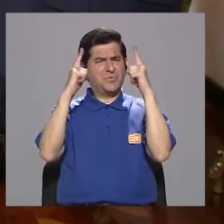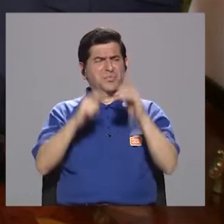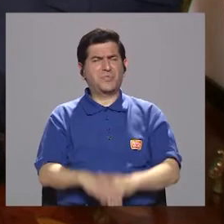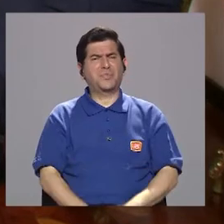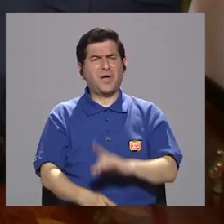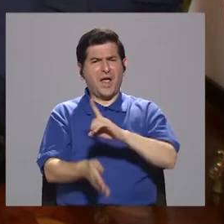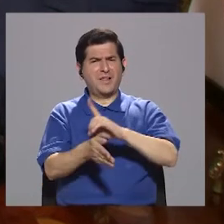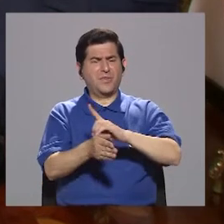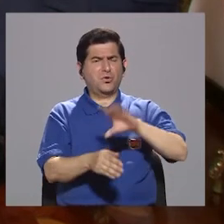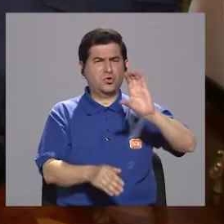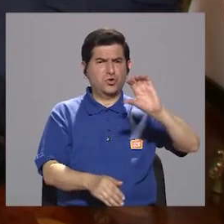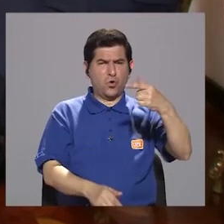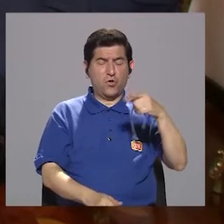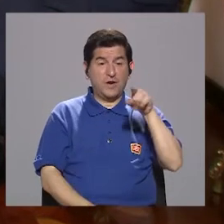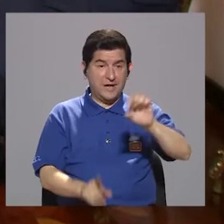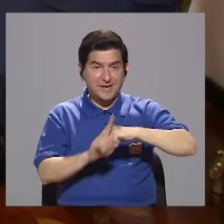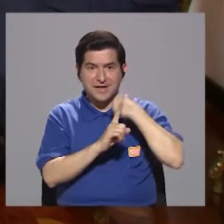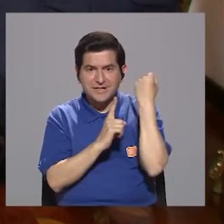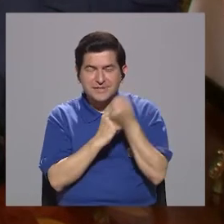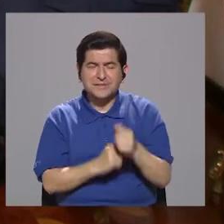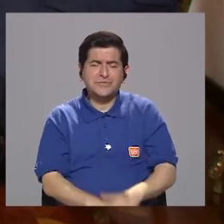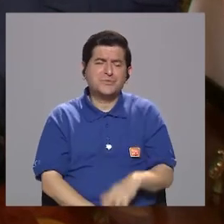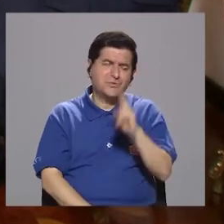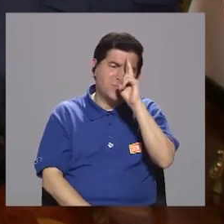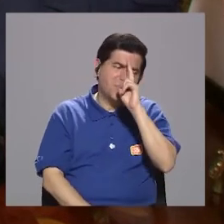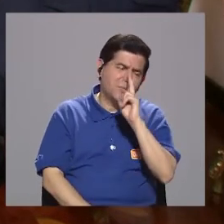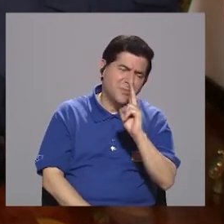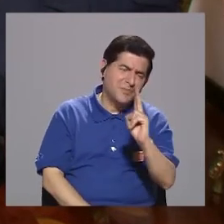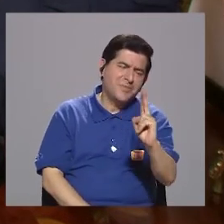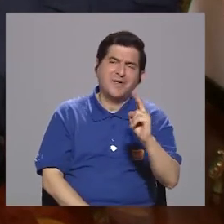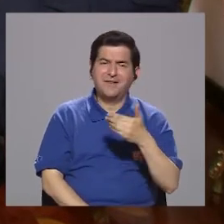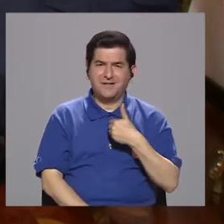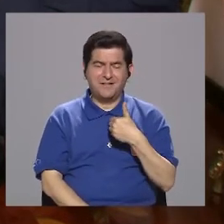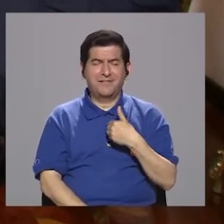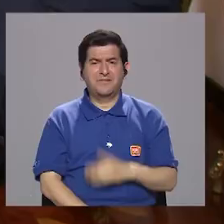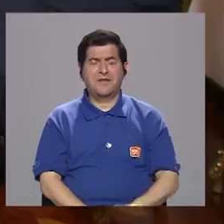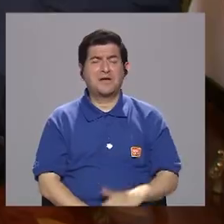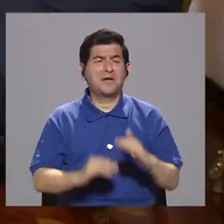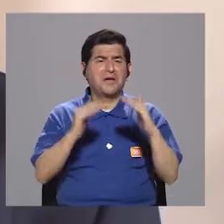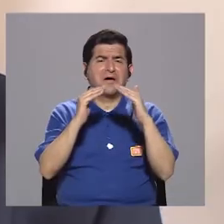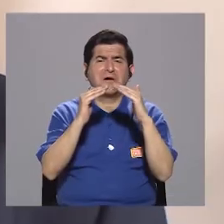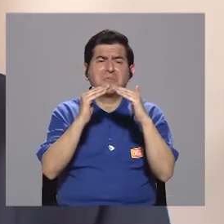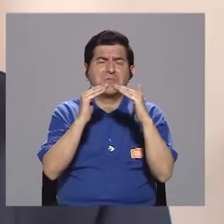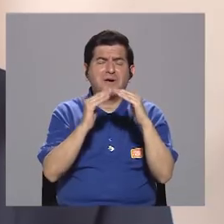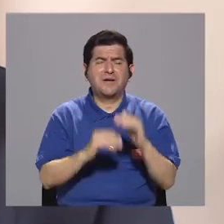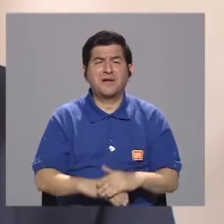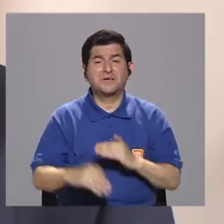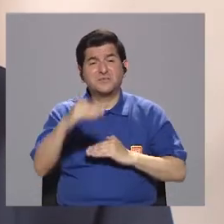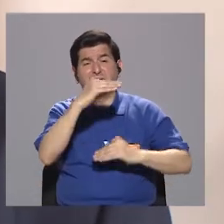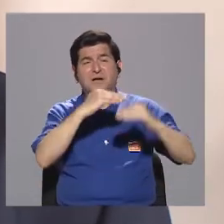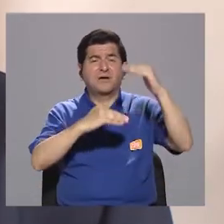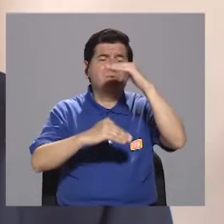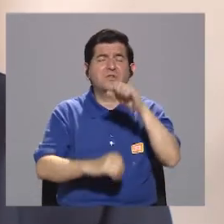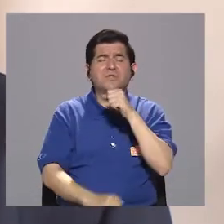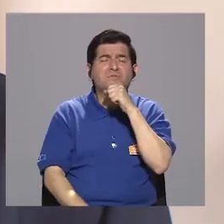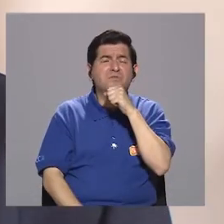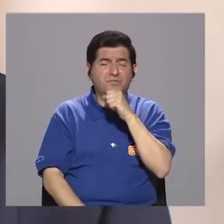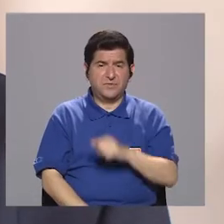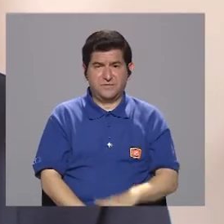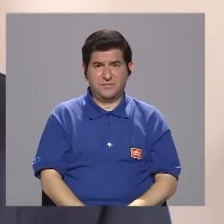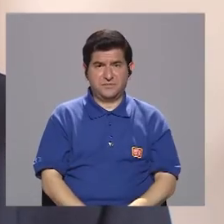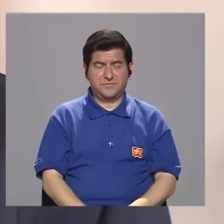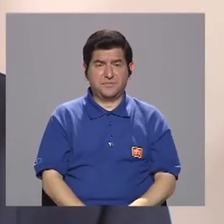doctor Calderón, porque en medio de aquella modestia con que vivía en ese apartamento de un edificio viejo, ahí en la